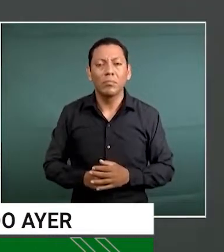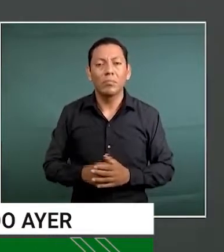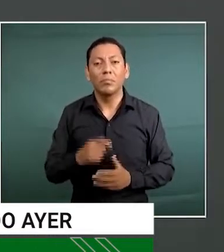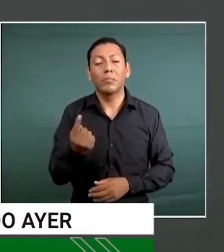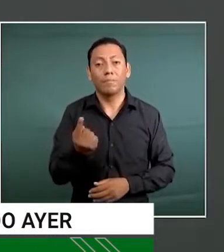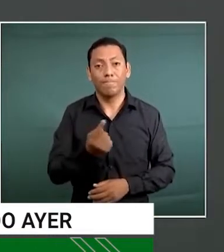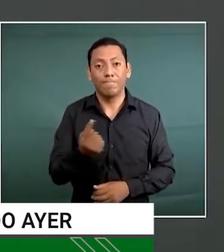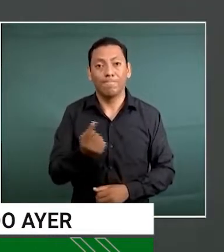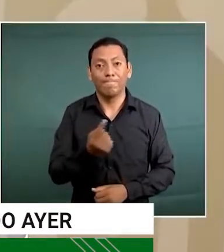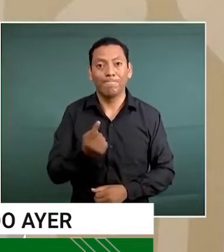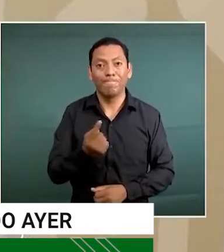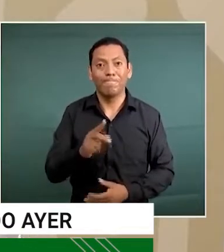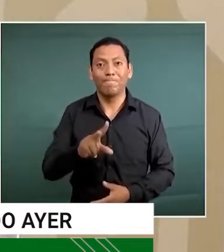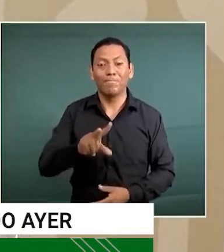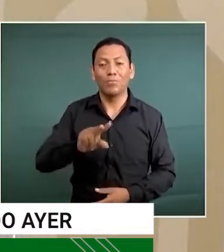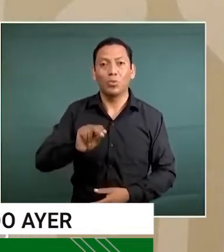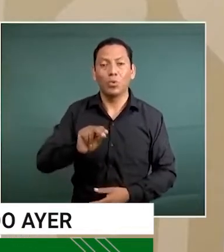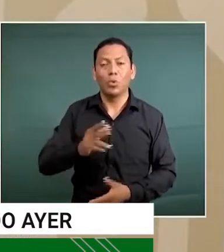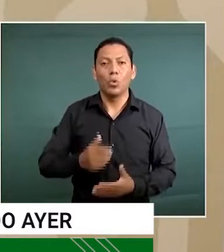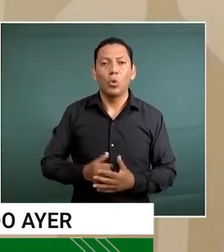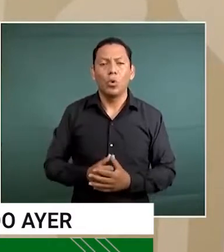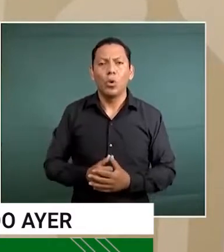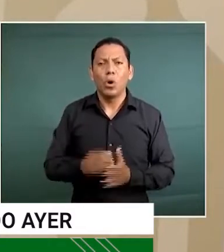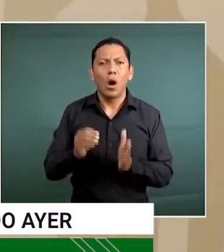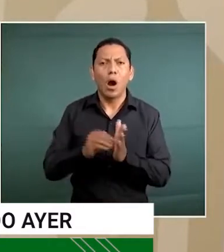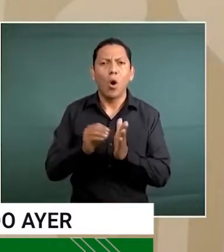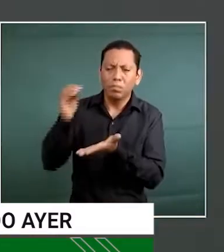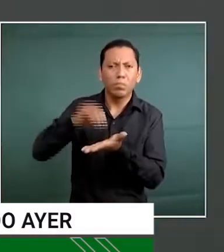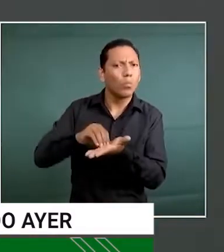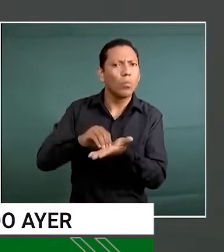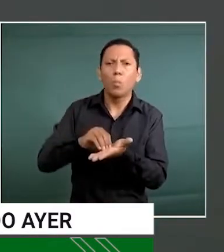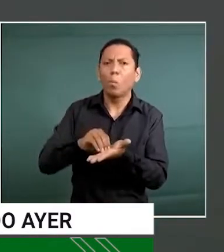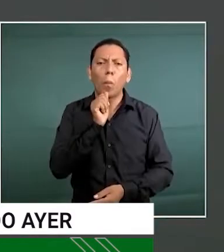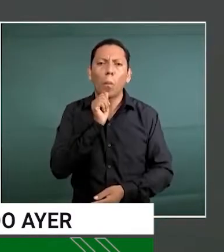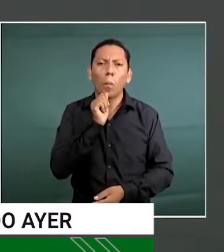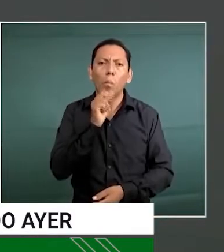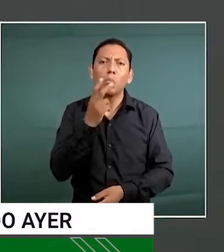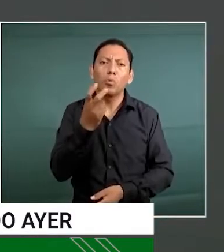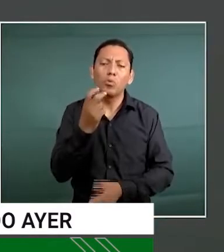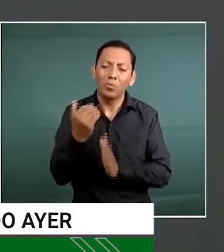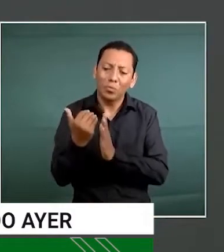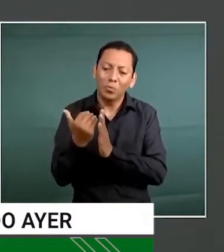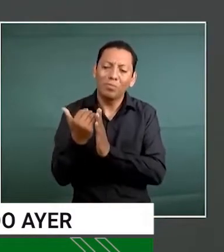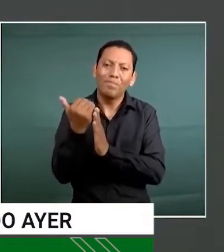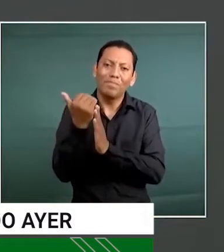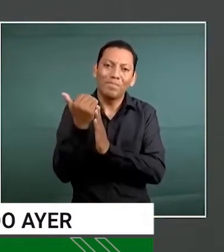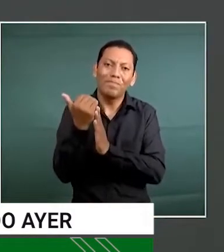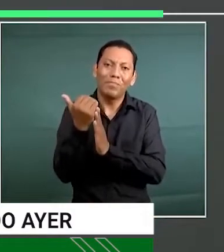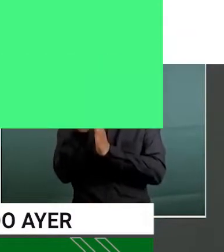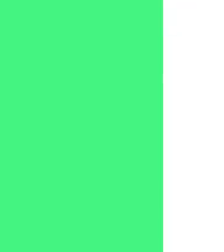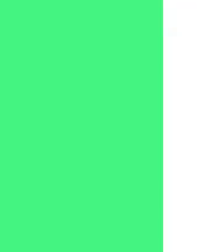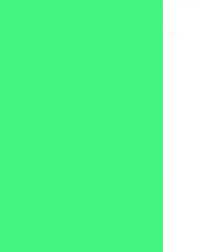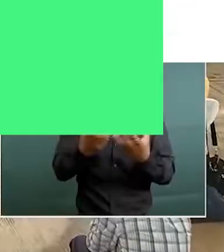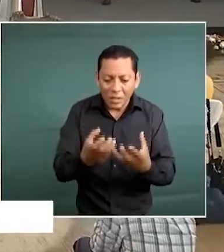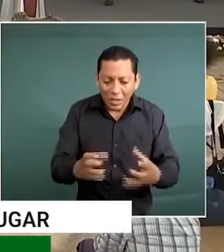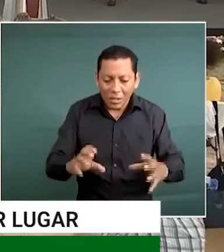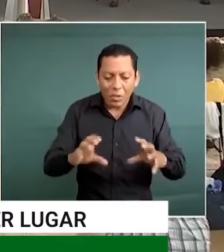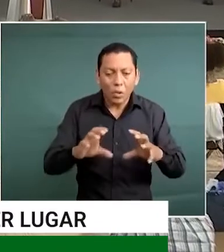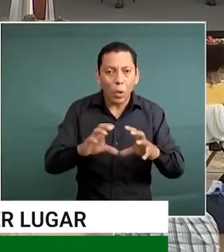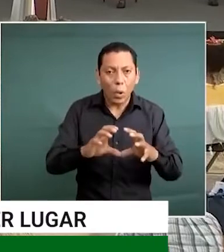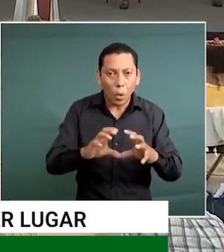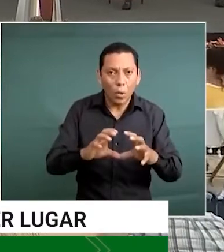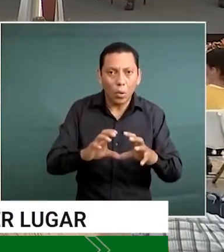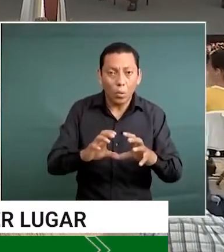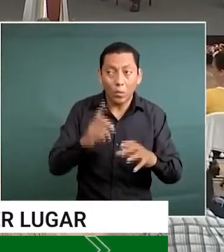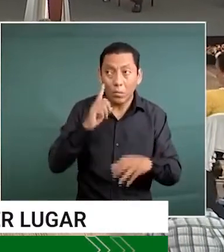que no se habían registrado o no se habían dictaminado.